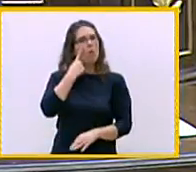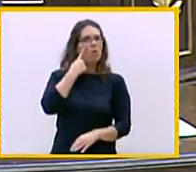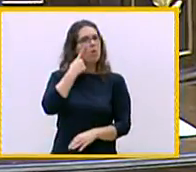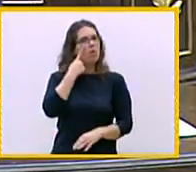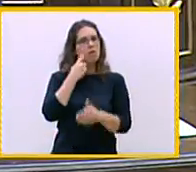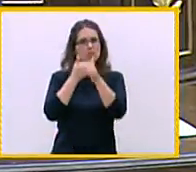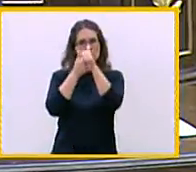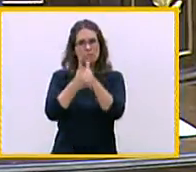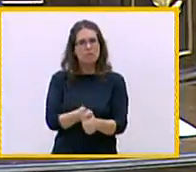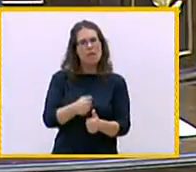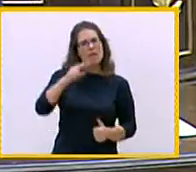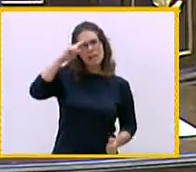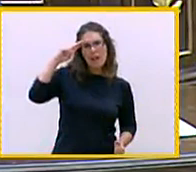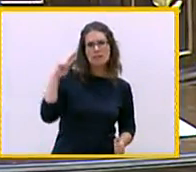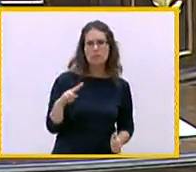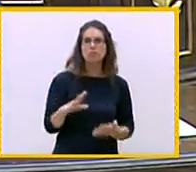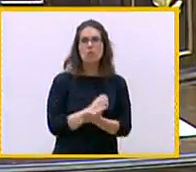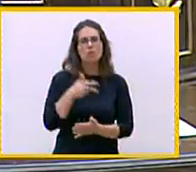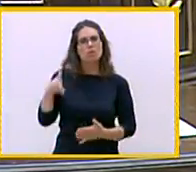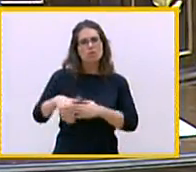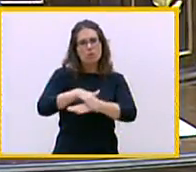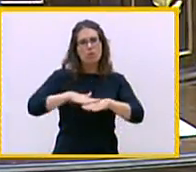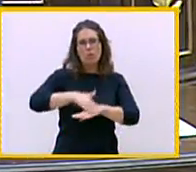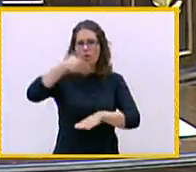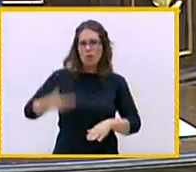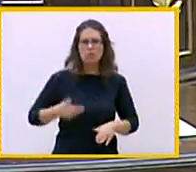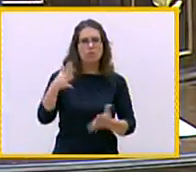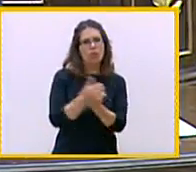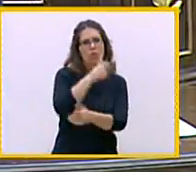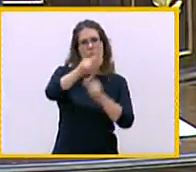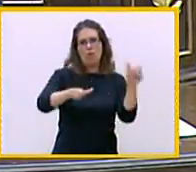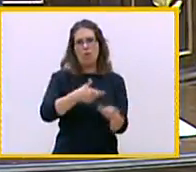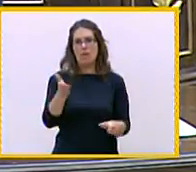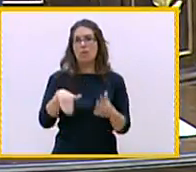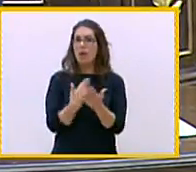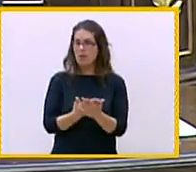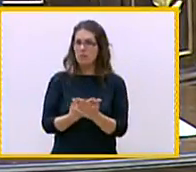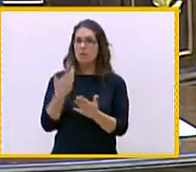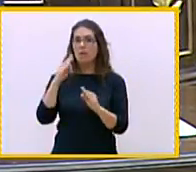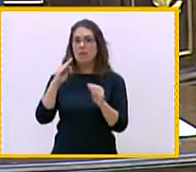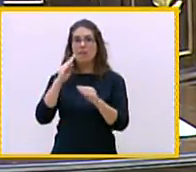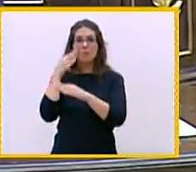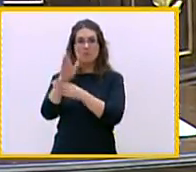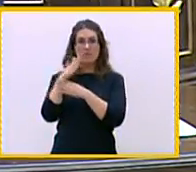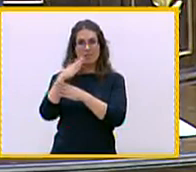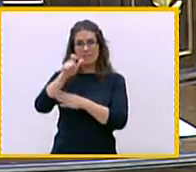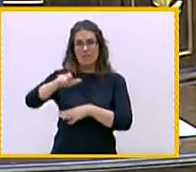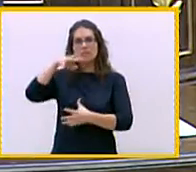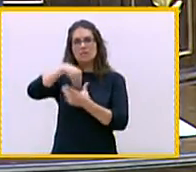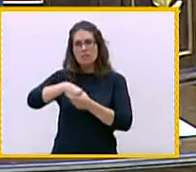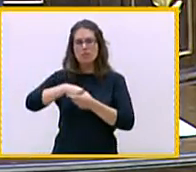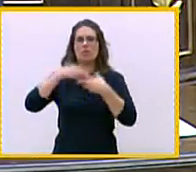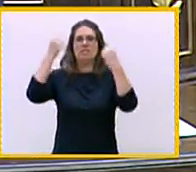el respeto a todos los derechos fundamentales de los ciudadanos y de sus representantes en las instituciones democráticas. Va a velar